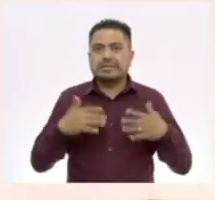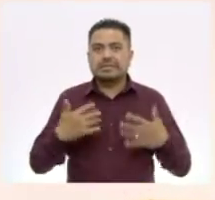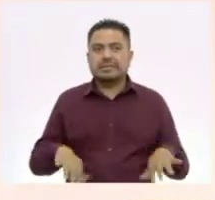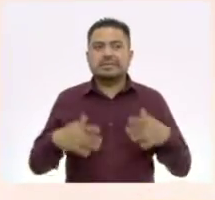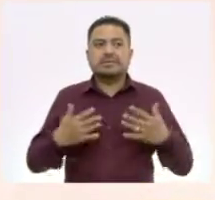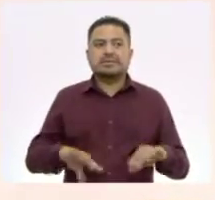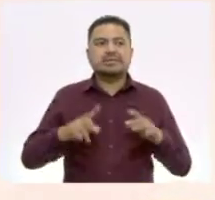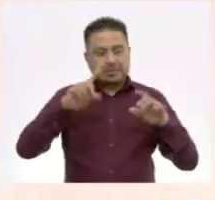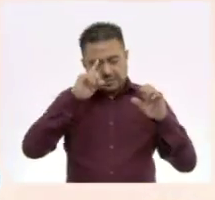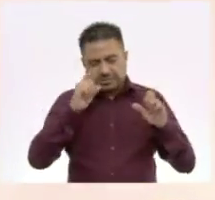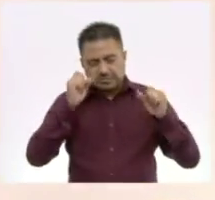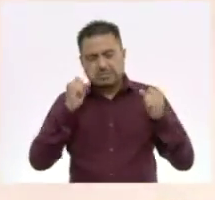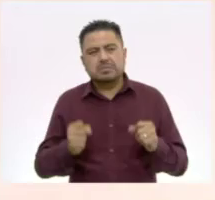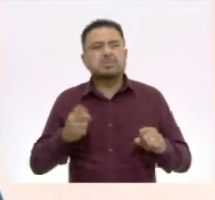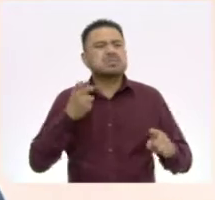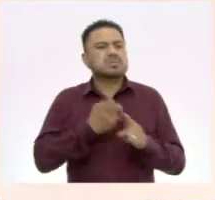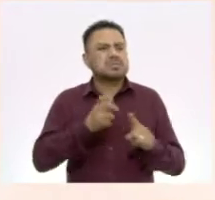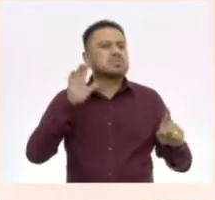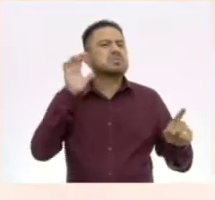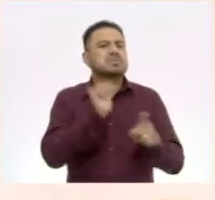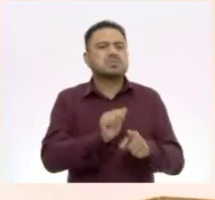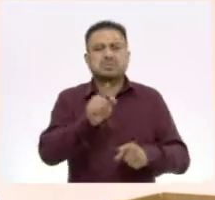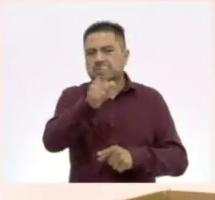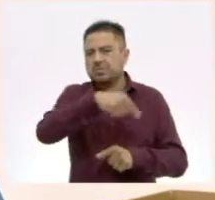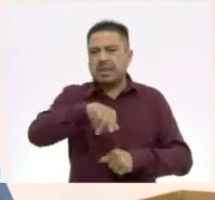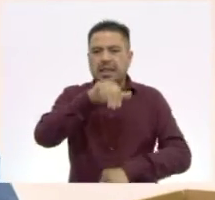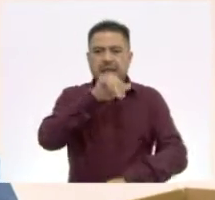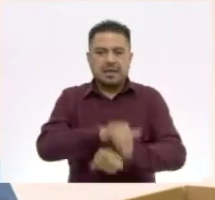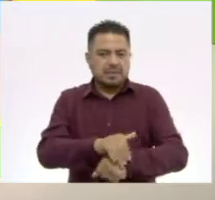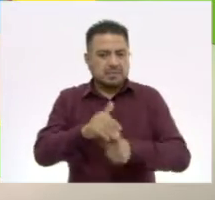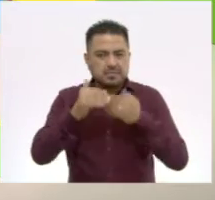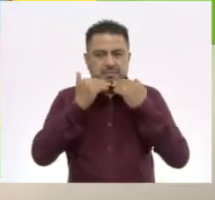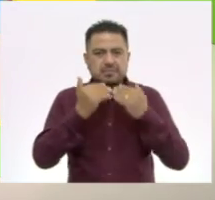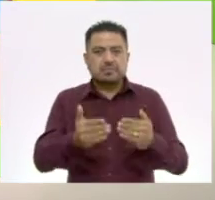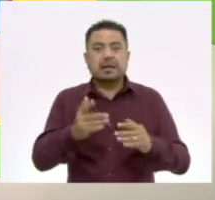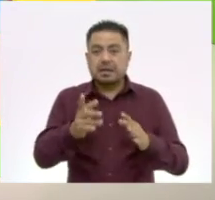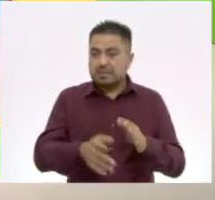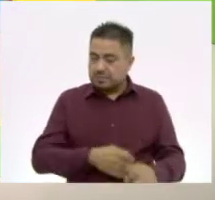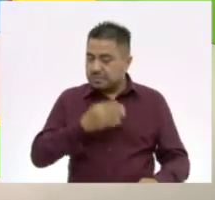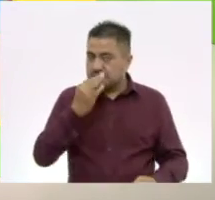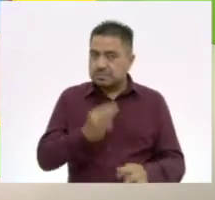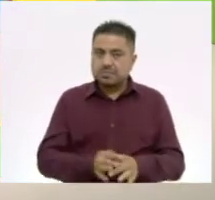seguro que este lo adivina nuestras amigas y amigos pista